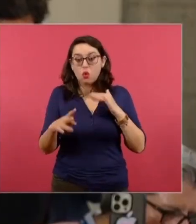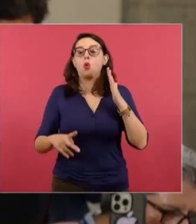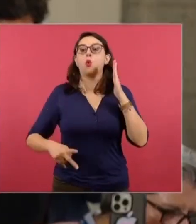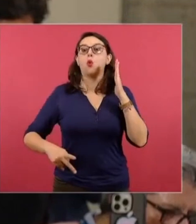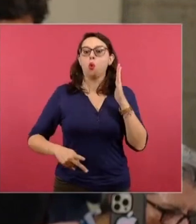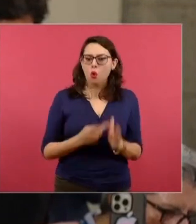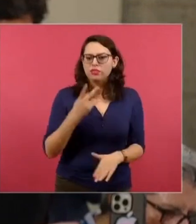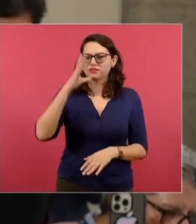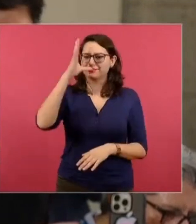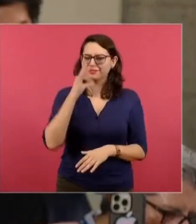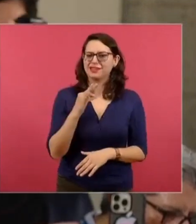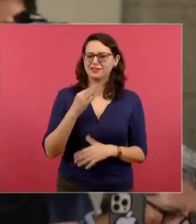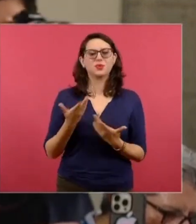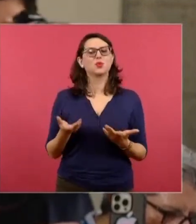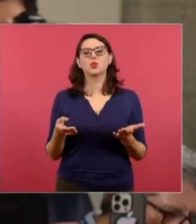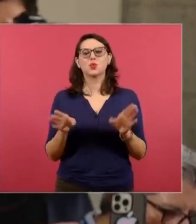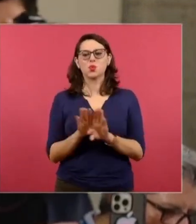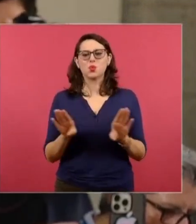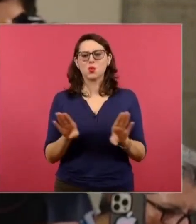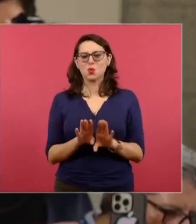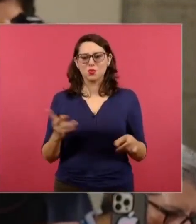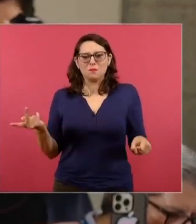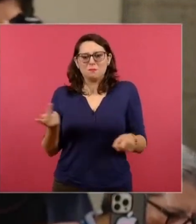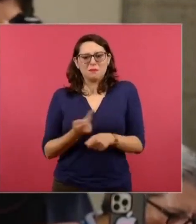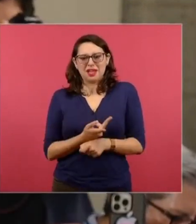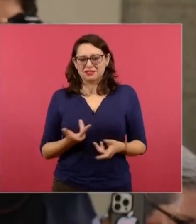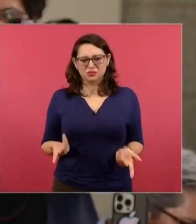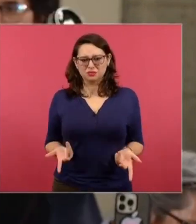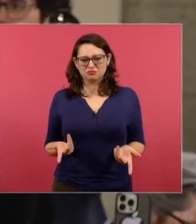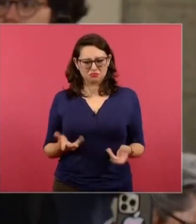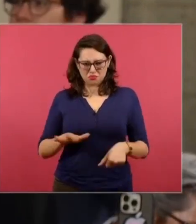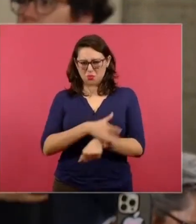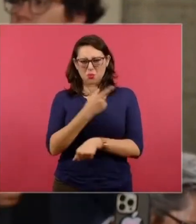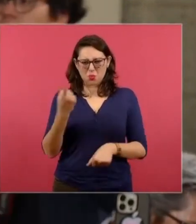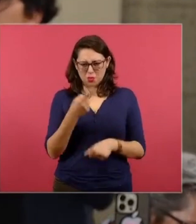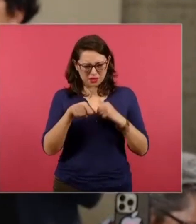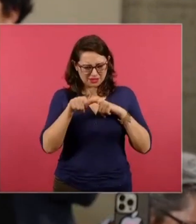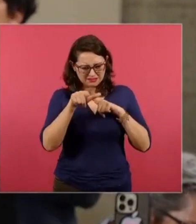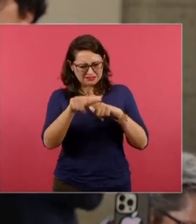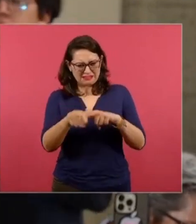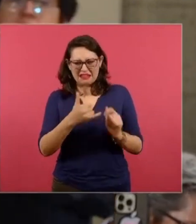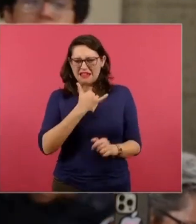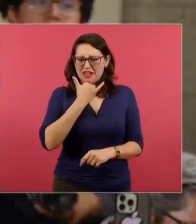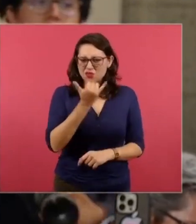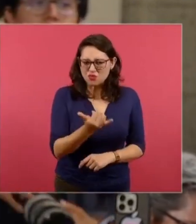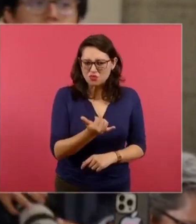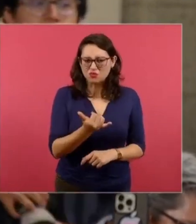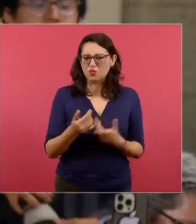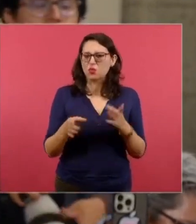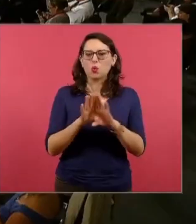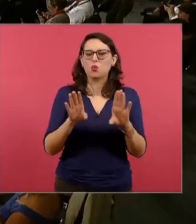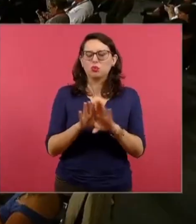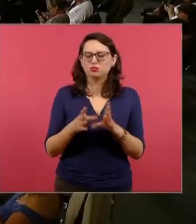de impresión, todas esas revisiones? ¿Cómo se hacen los libros de